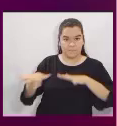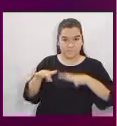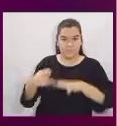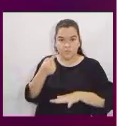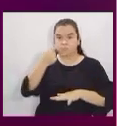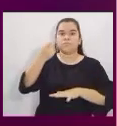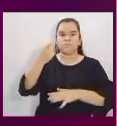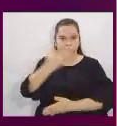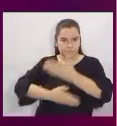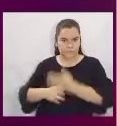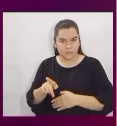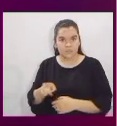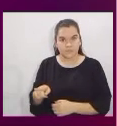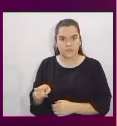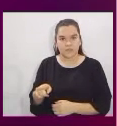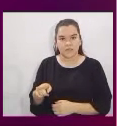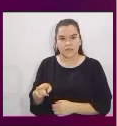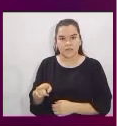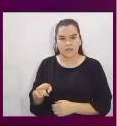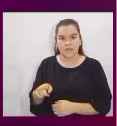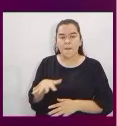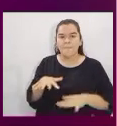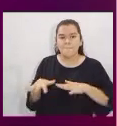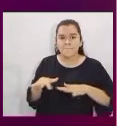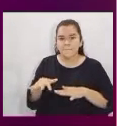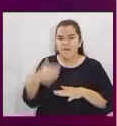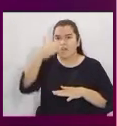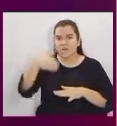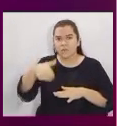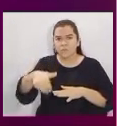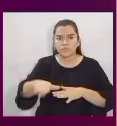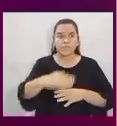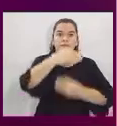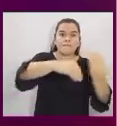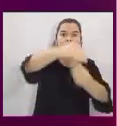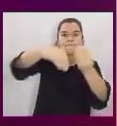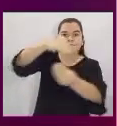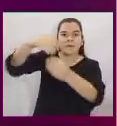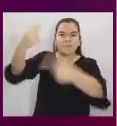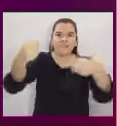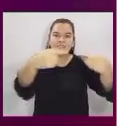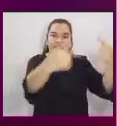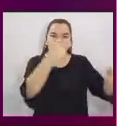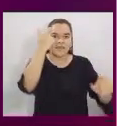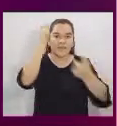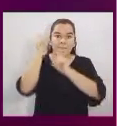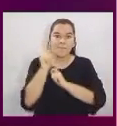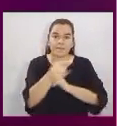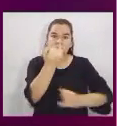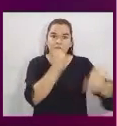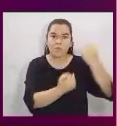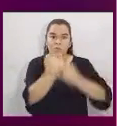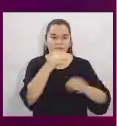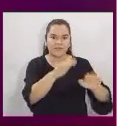en esos instantes, en esos momentos, fue realmente una odisea que se fue repitiendo